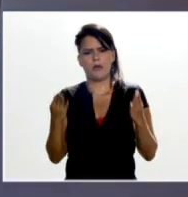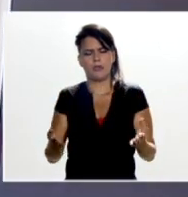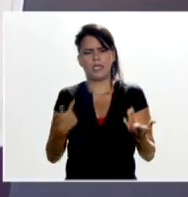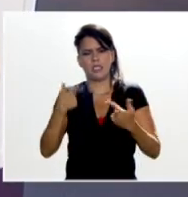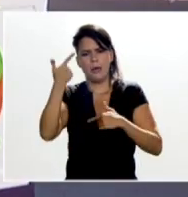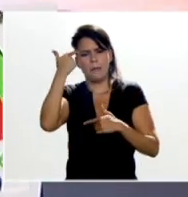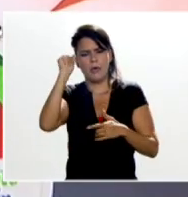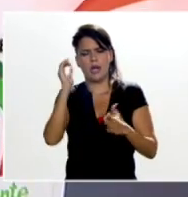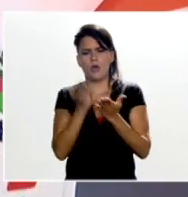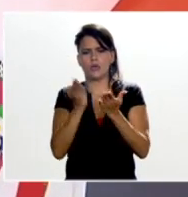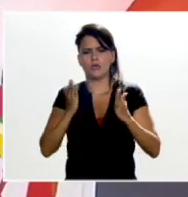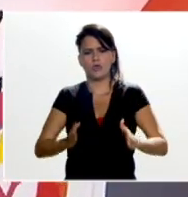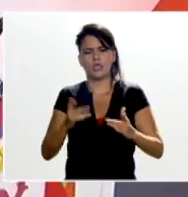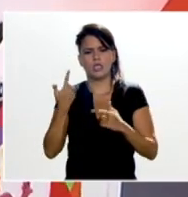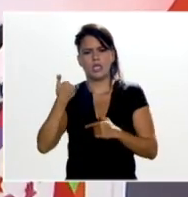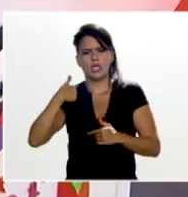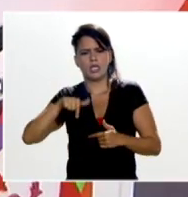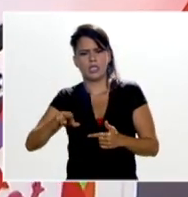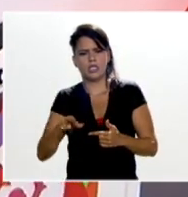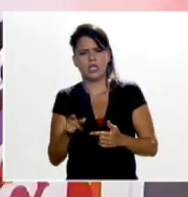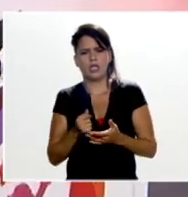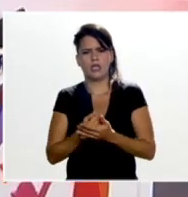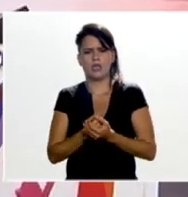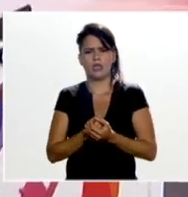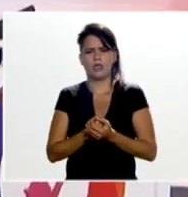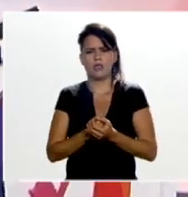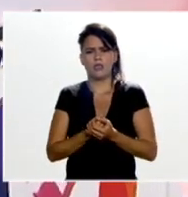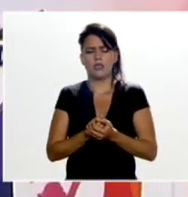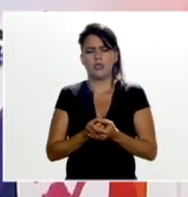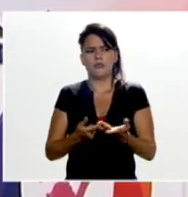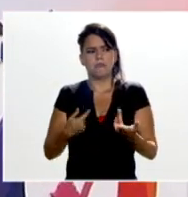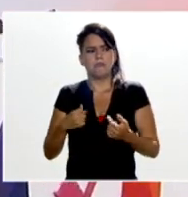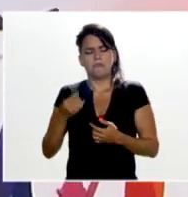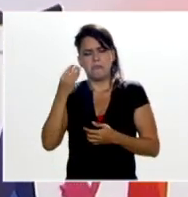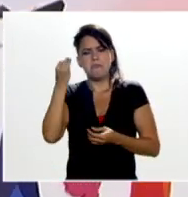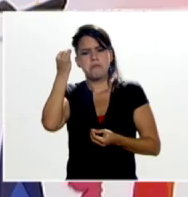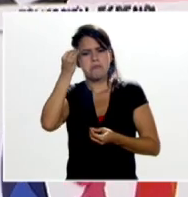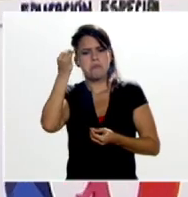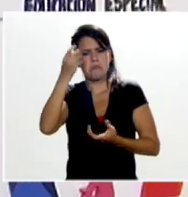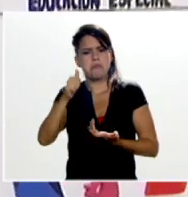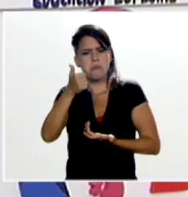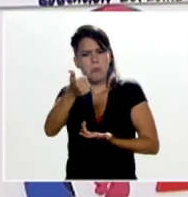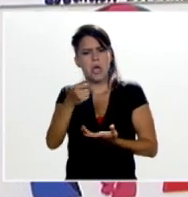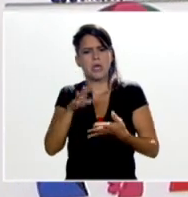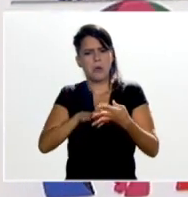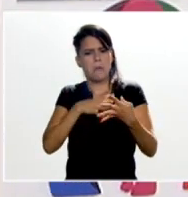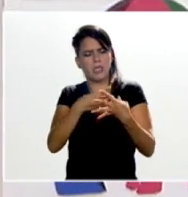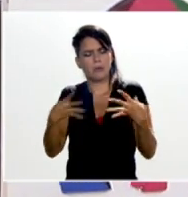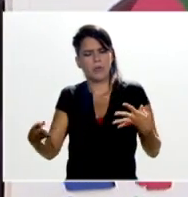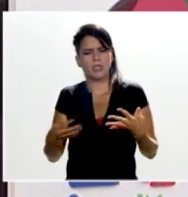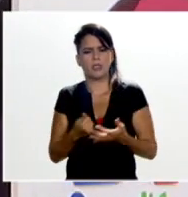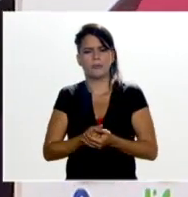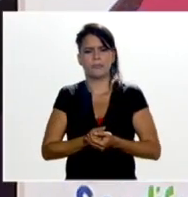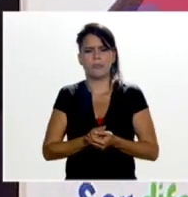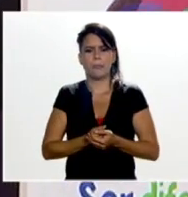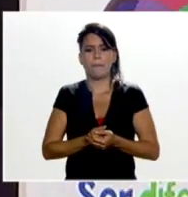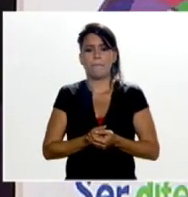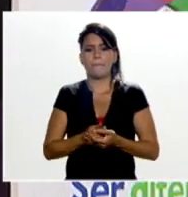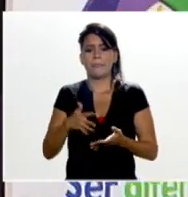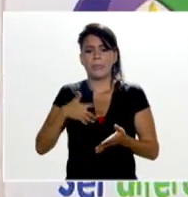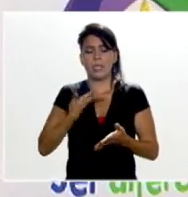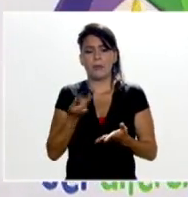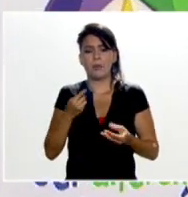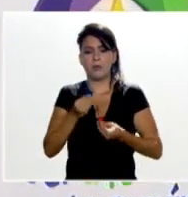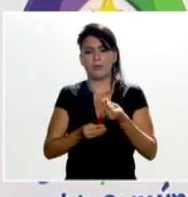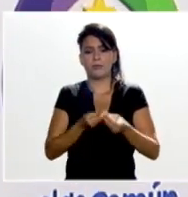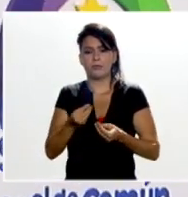Para los estudiantes que tienen el talento en la parte de matemática, que desarrollan mayor talento en la parte de matemática, le podemos